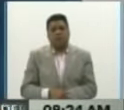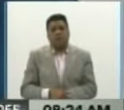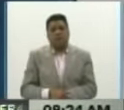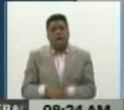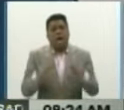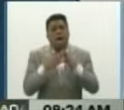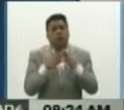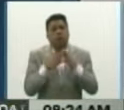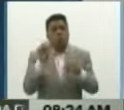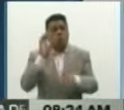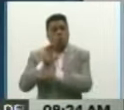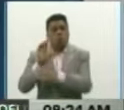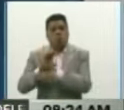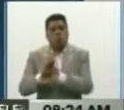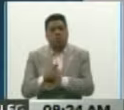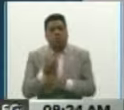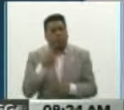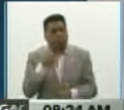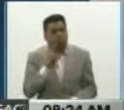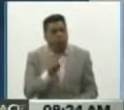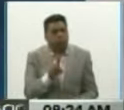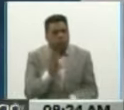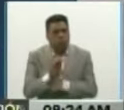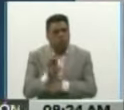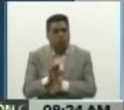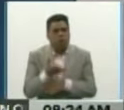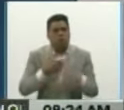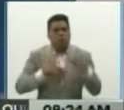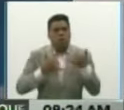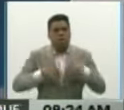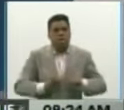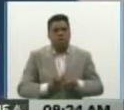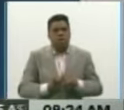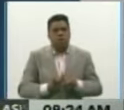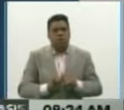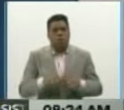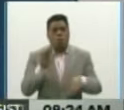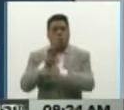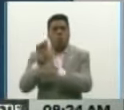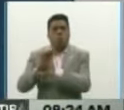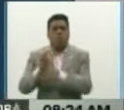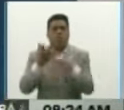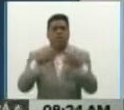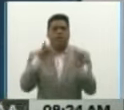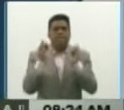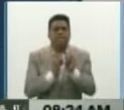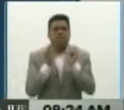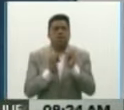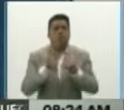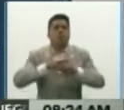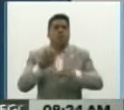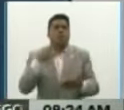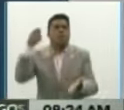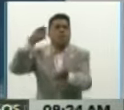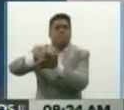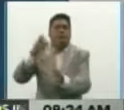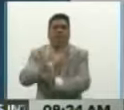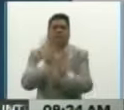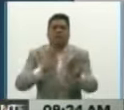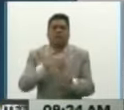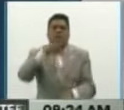a los hijos de los trabajadores. Pasan pena cuando llevan a los hijos a la guardería y los tienen que devolver porque él no cumple con lo establecido en